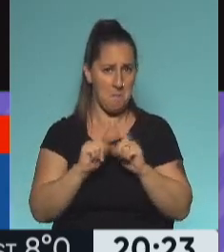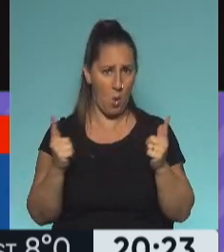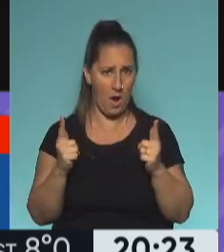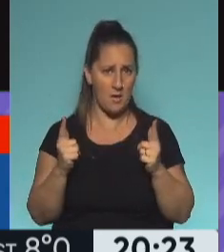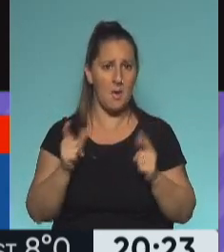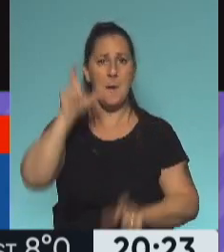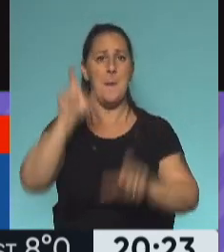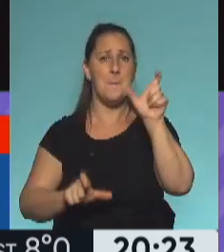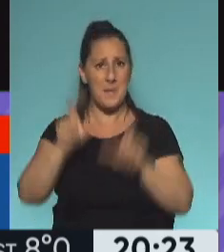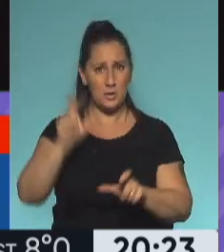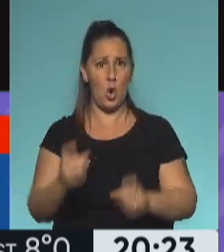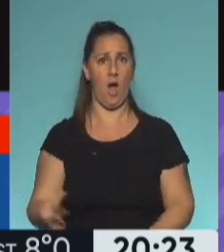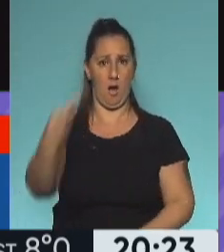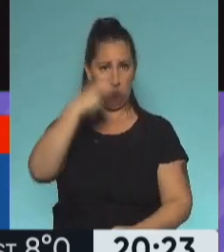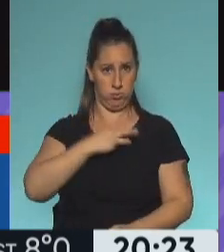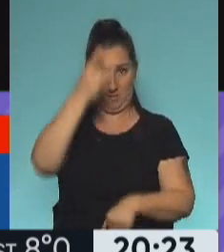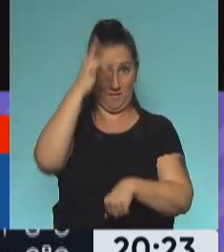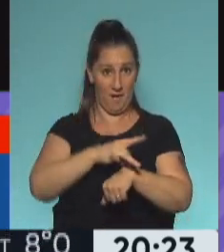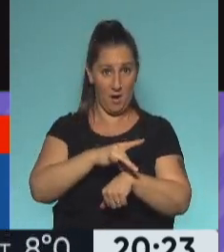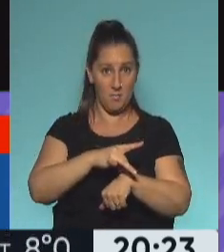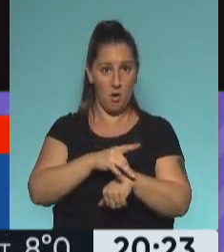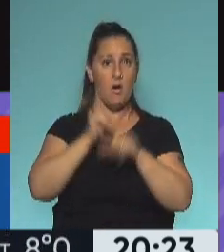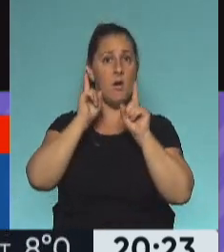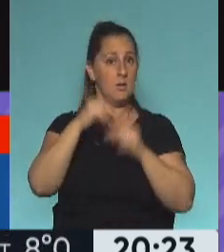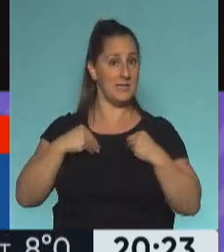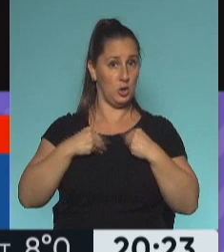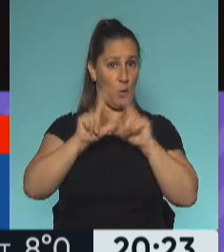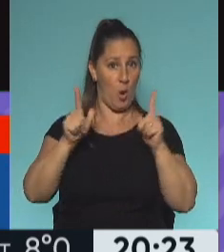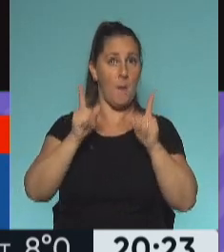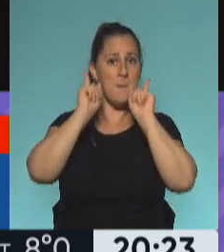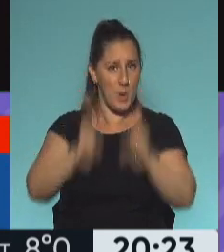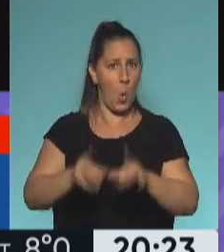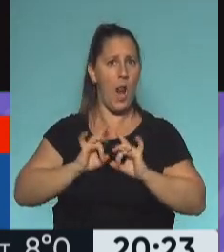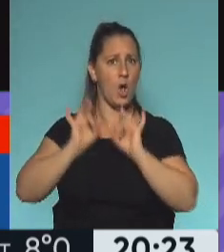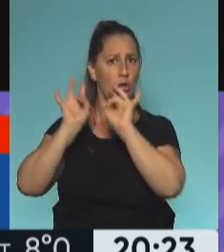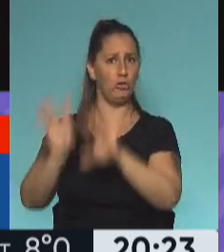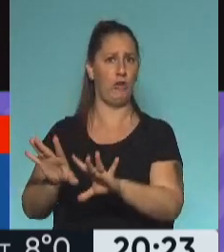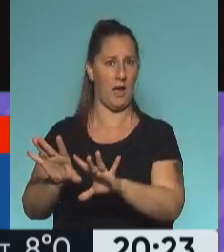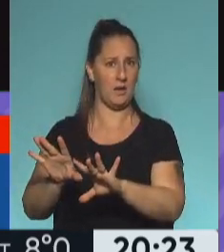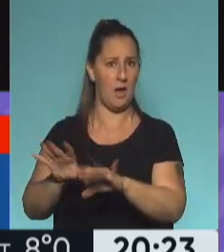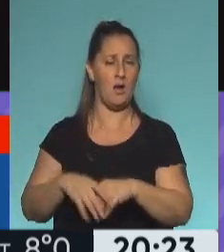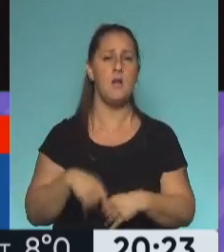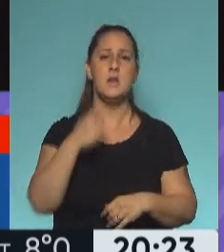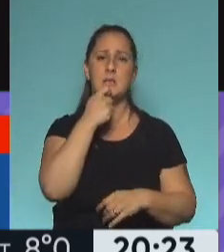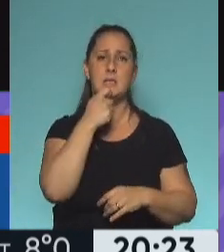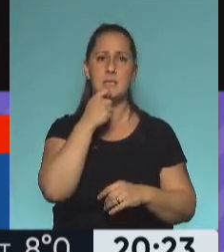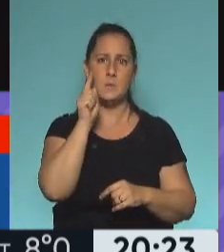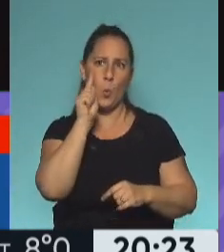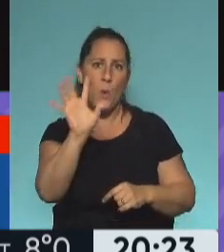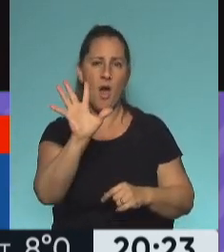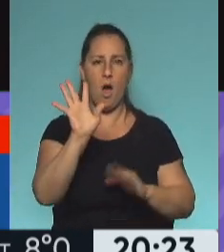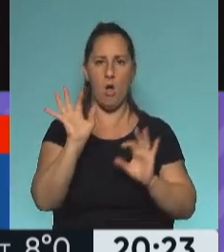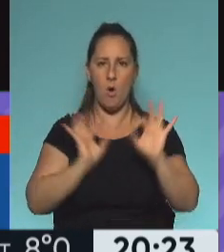los individuos que están infectados son transmisores del virus. Y si no toman la precaución